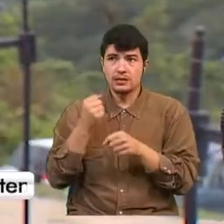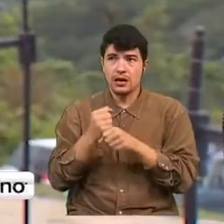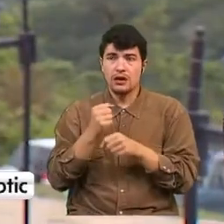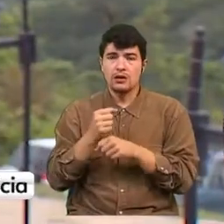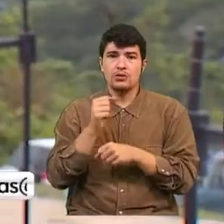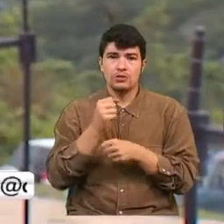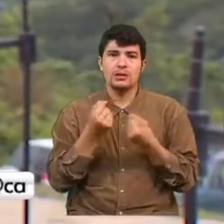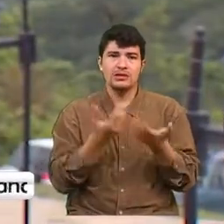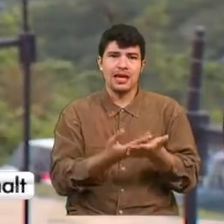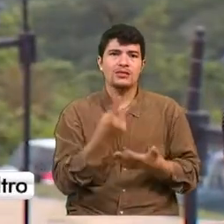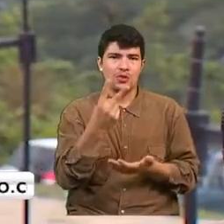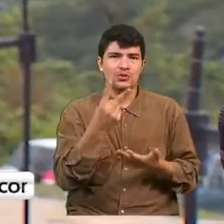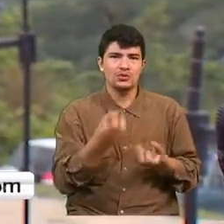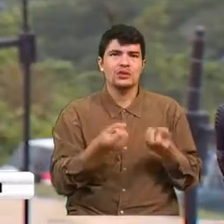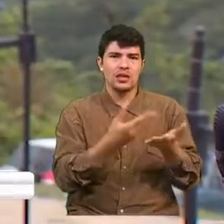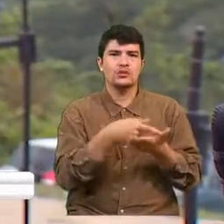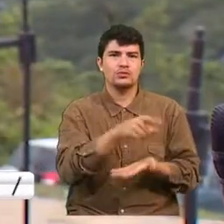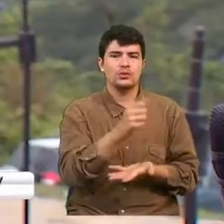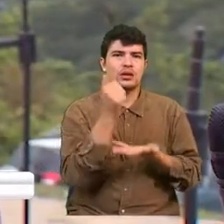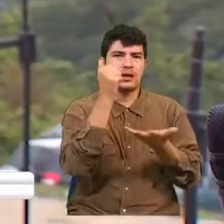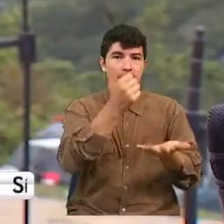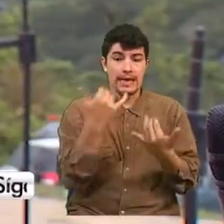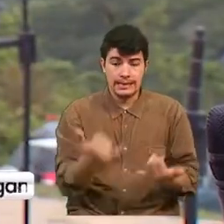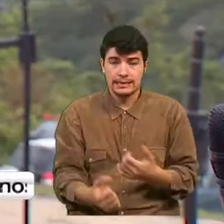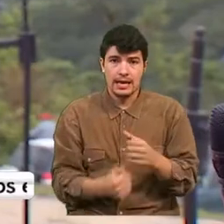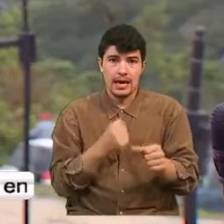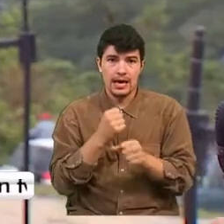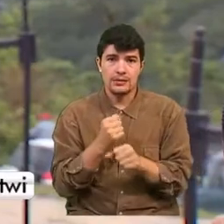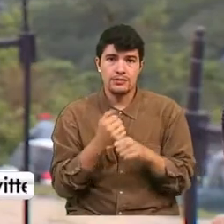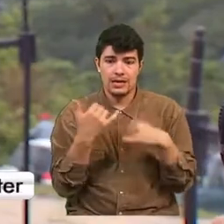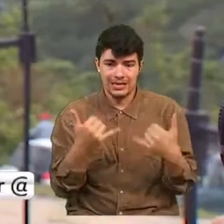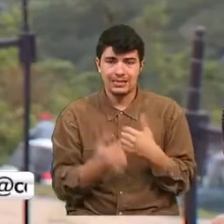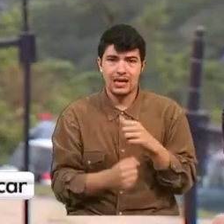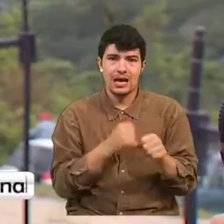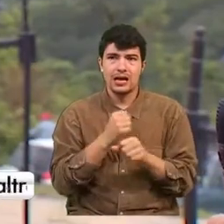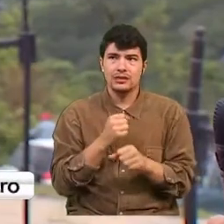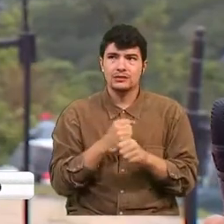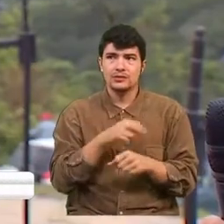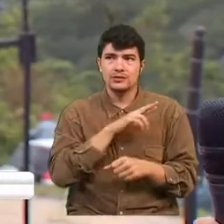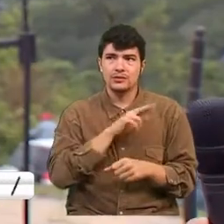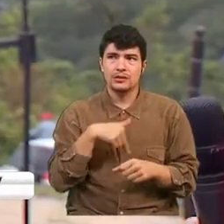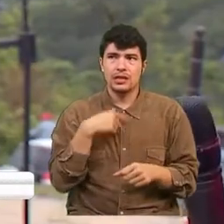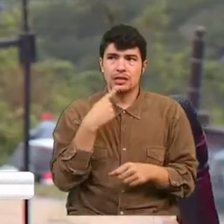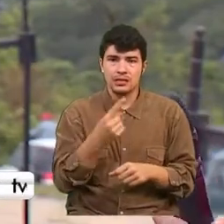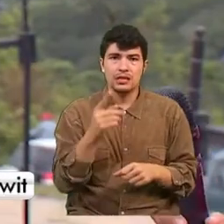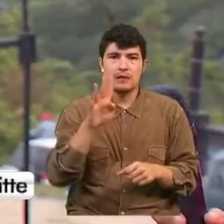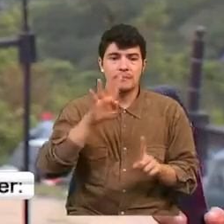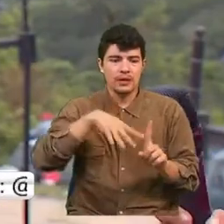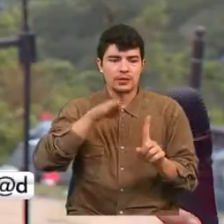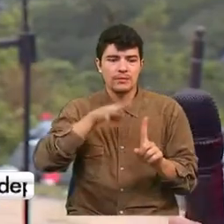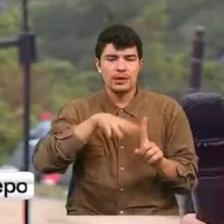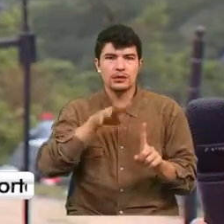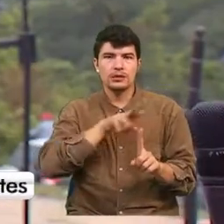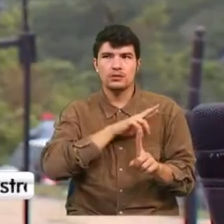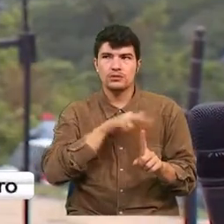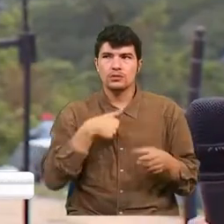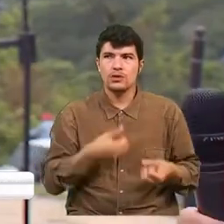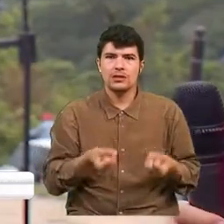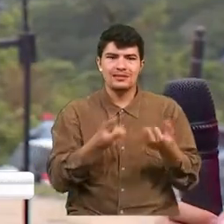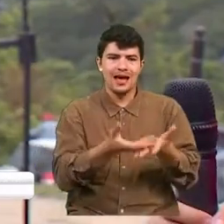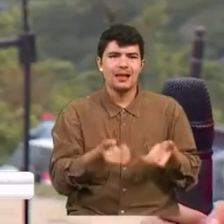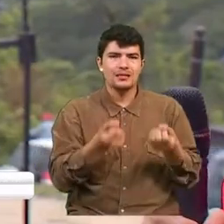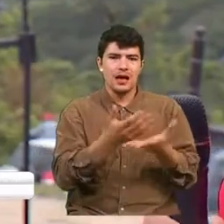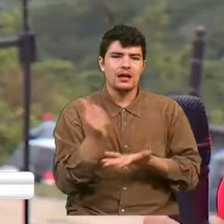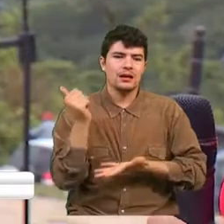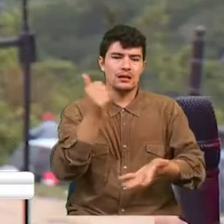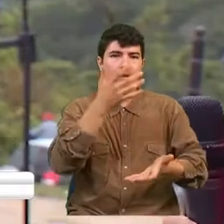hicimos dos entregas de estos recursos, y para este año dijimos que como mínimo cada cuatro meses estaríamos entregando estos